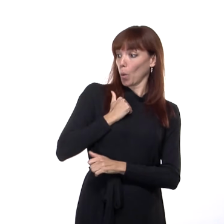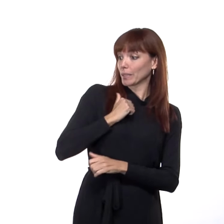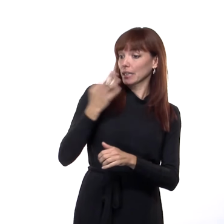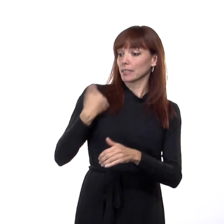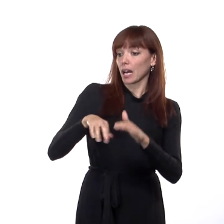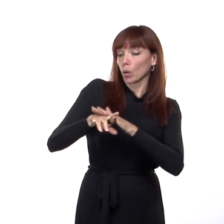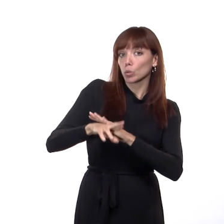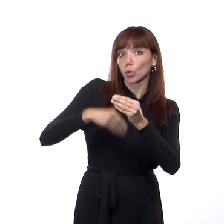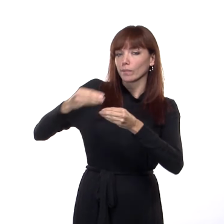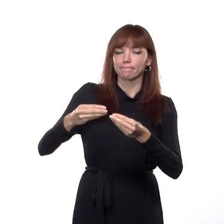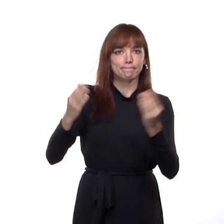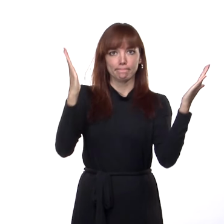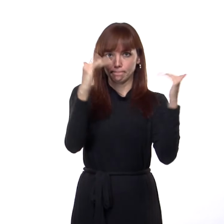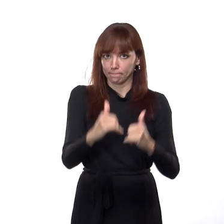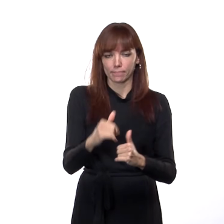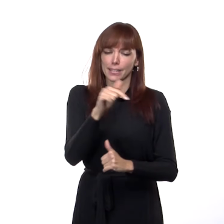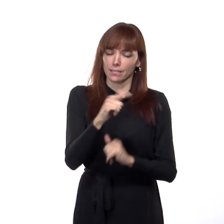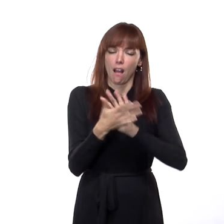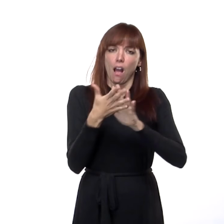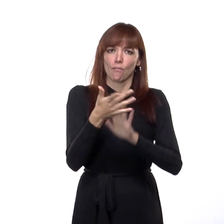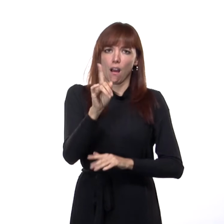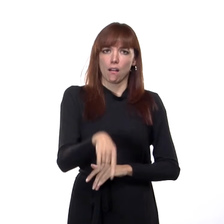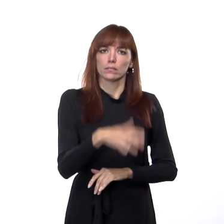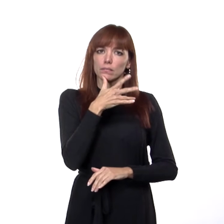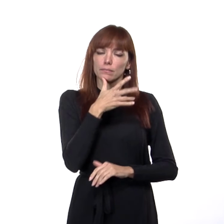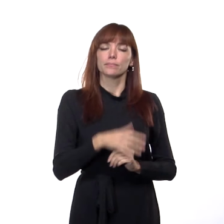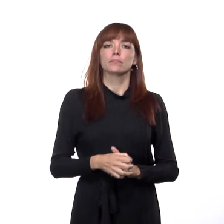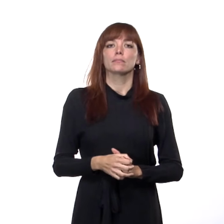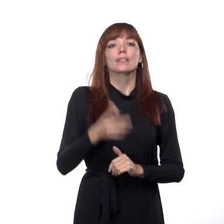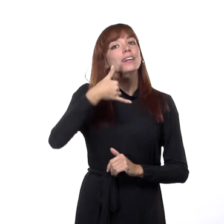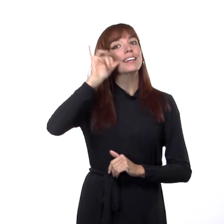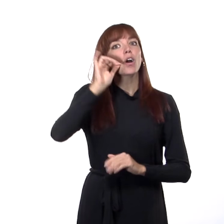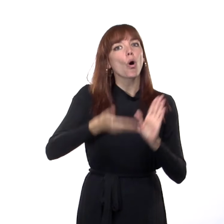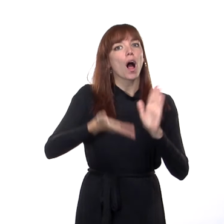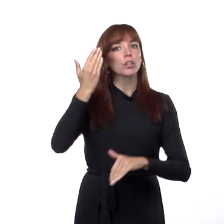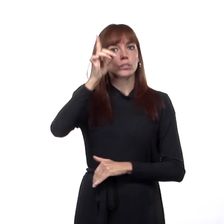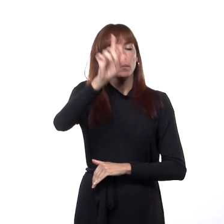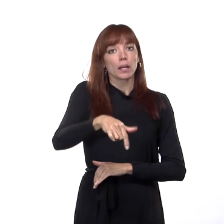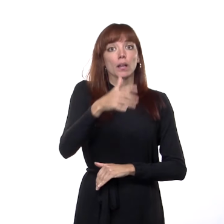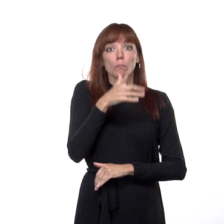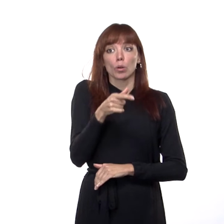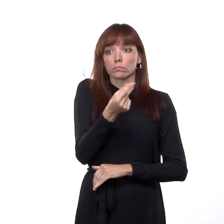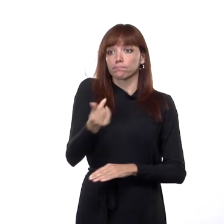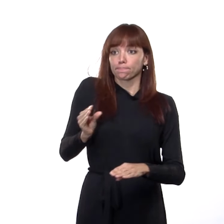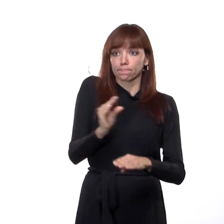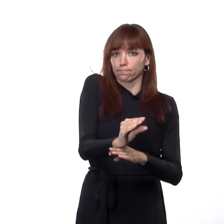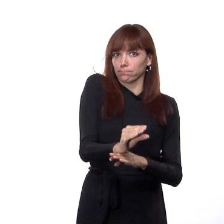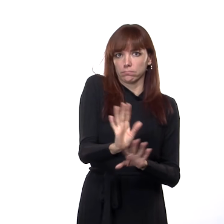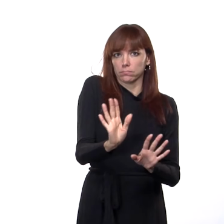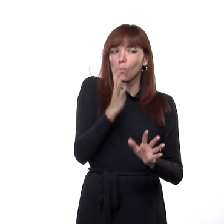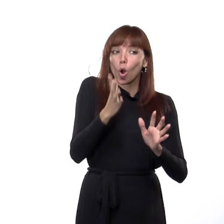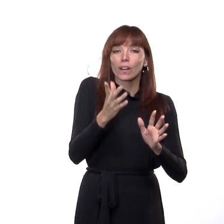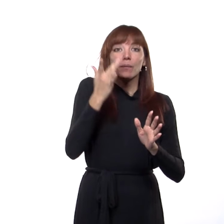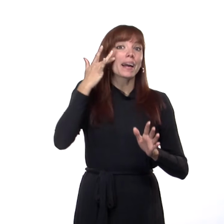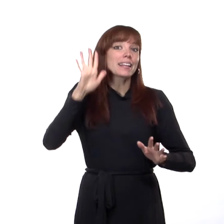eso vamos a hablar ahora también un alto riesgo puesto que las inversiones para abordar la digitalización industrial no es nada barato